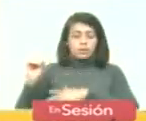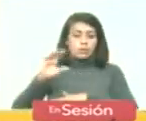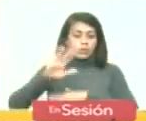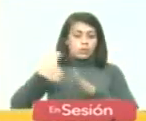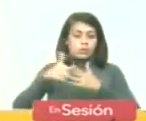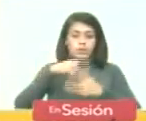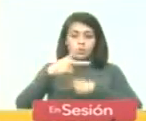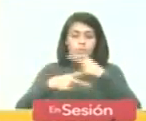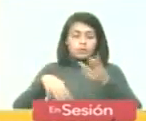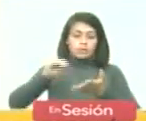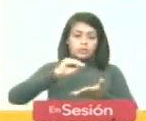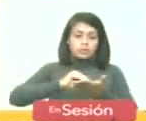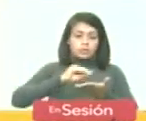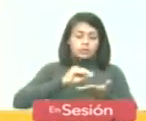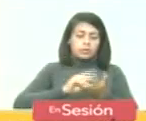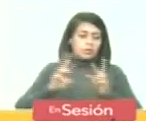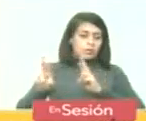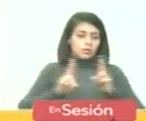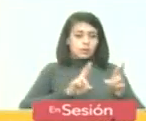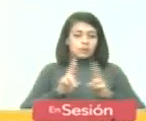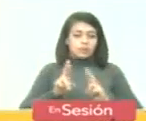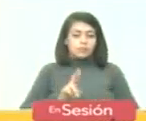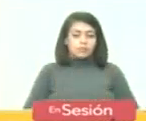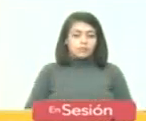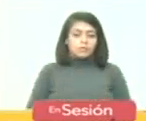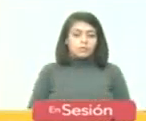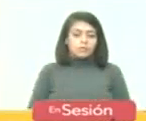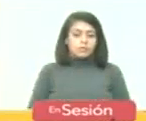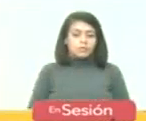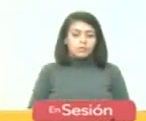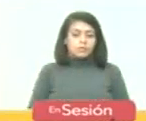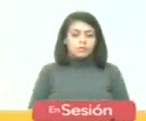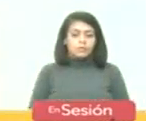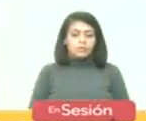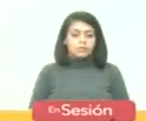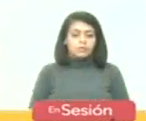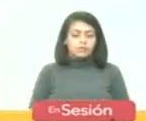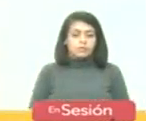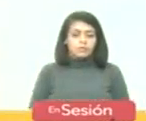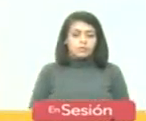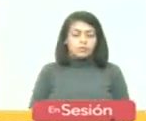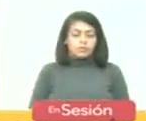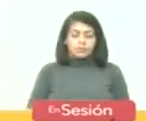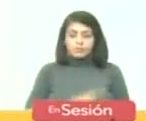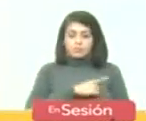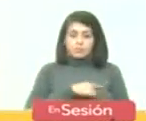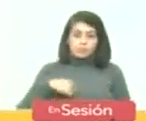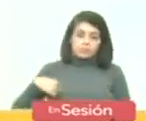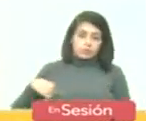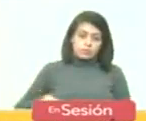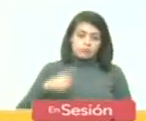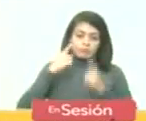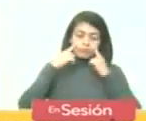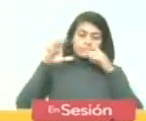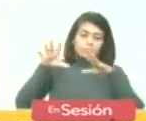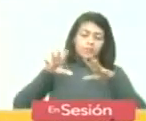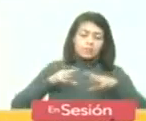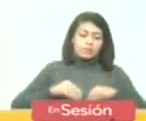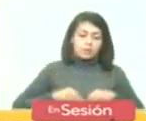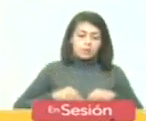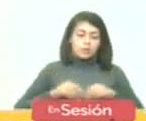proceso de restablecimiento de relaciones, es que China es reconocida,